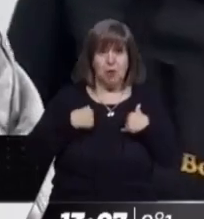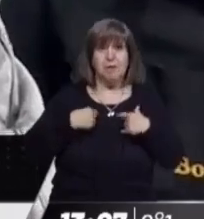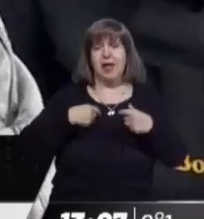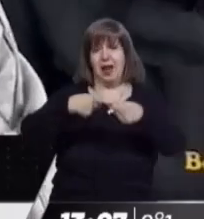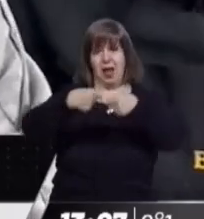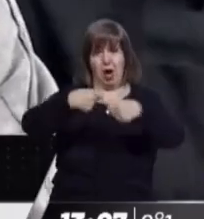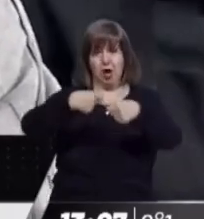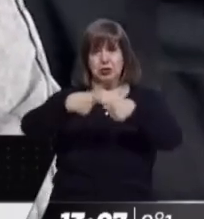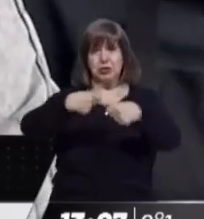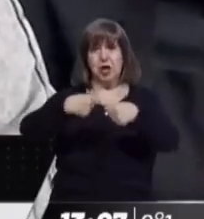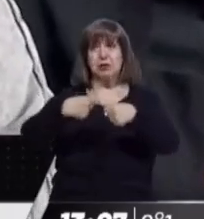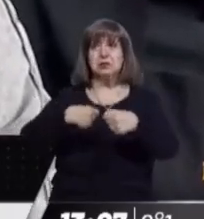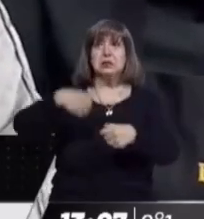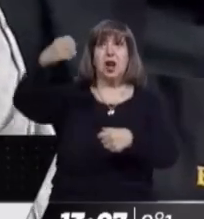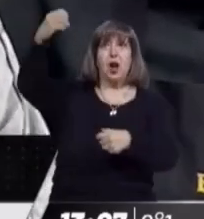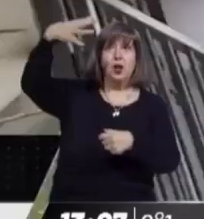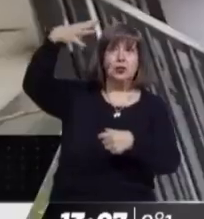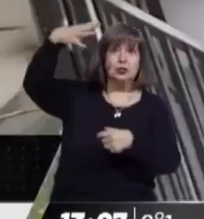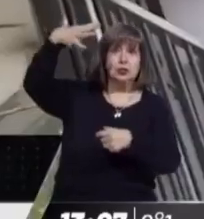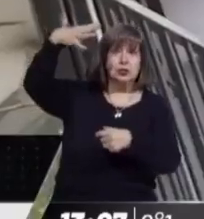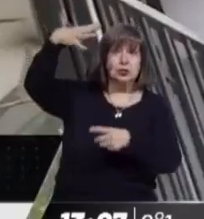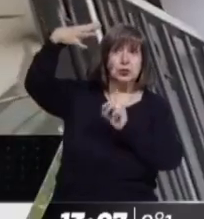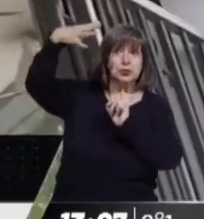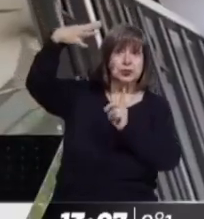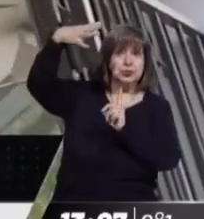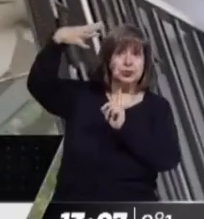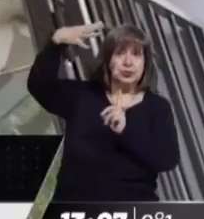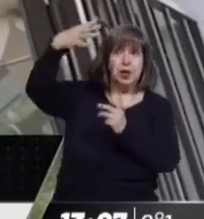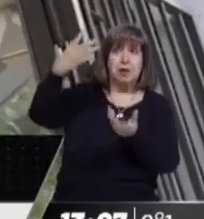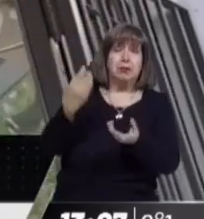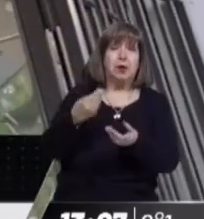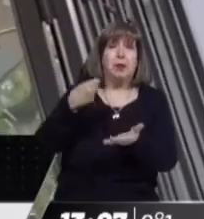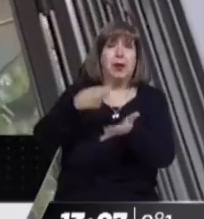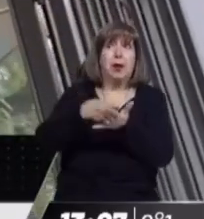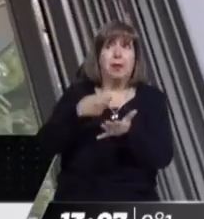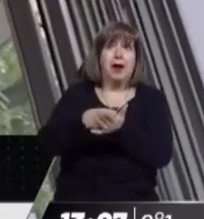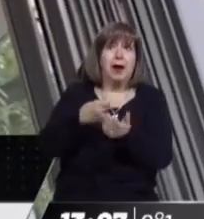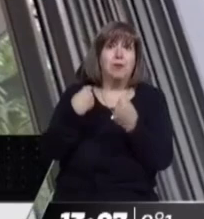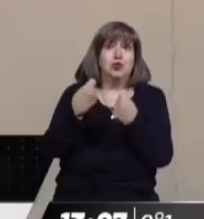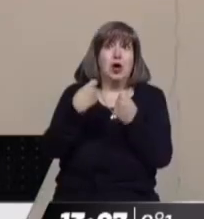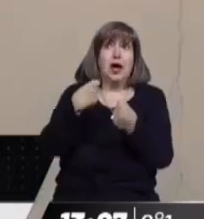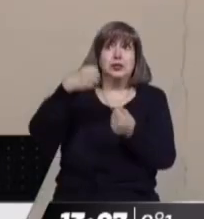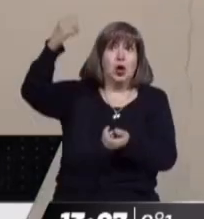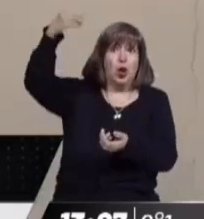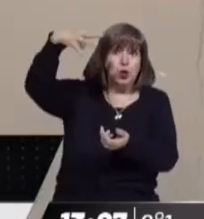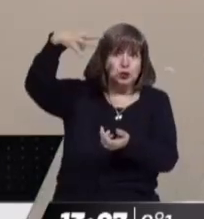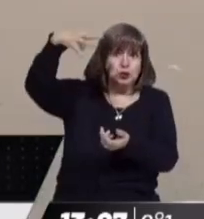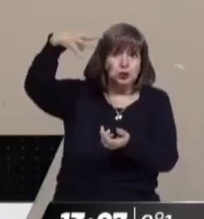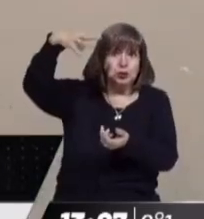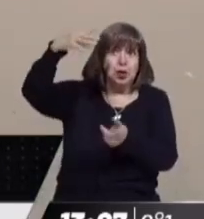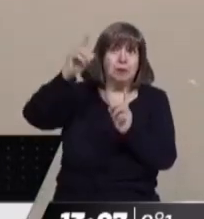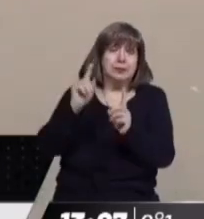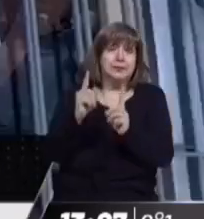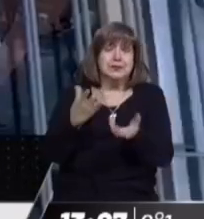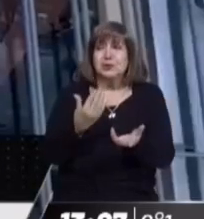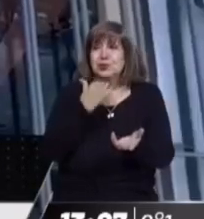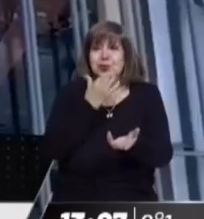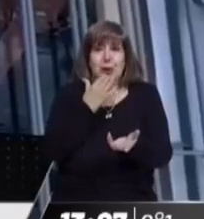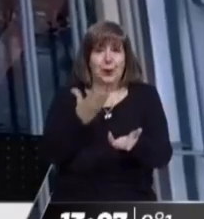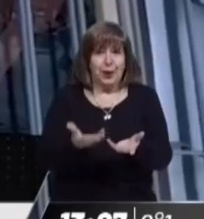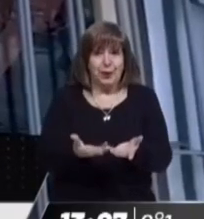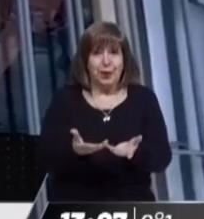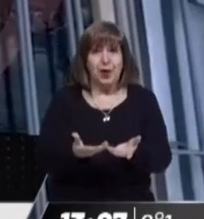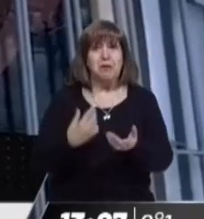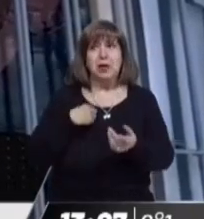después Hay que pagarla Entonces no sabes qué más hacer no sabemos Qué recursos poner pero creo que lo que nos